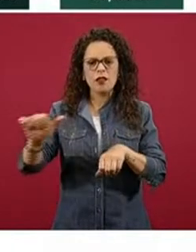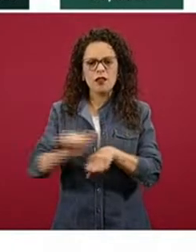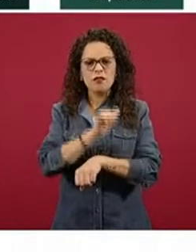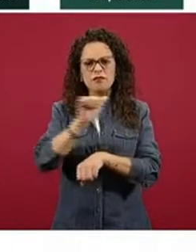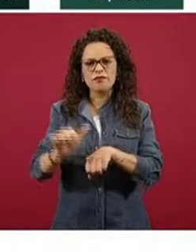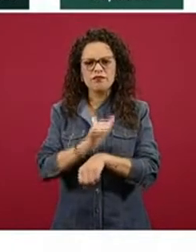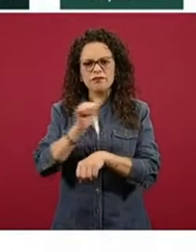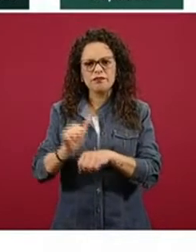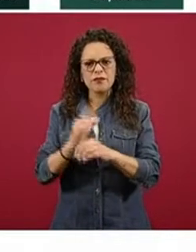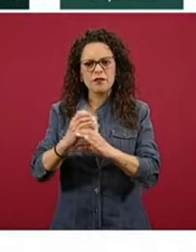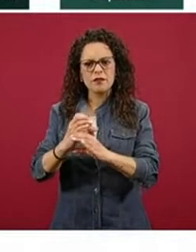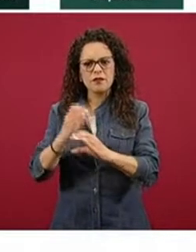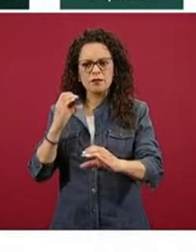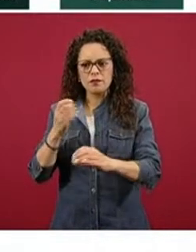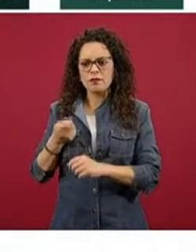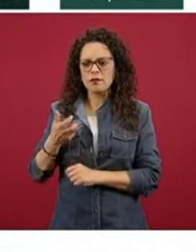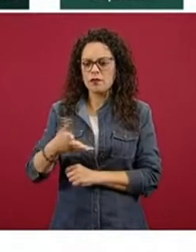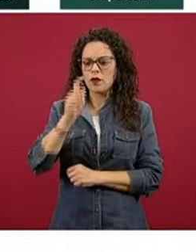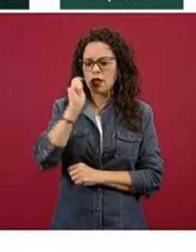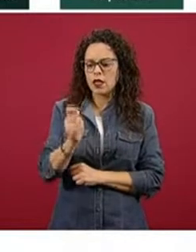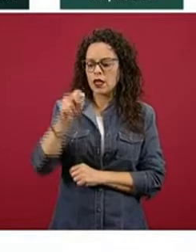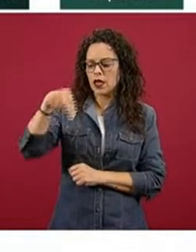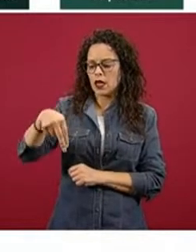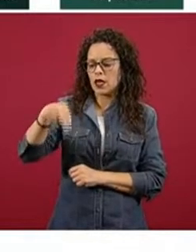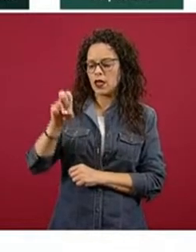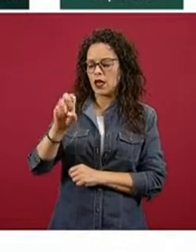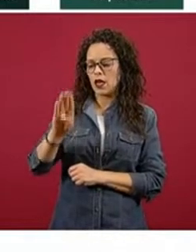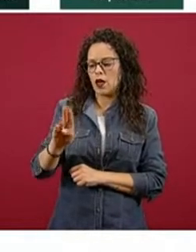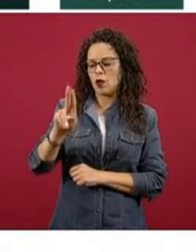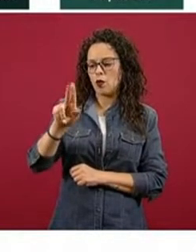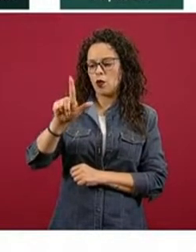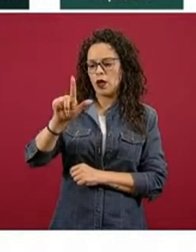la actividad como nebulización. Esta es una